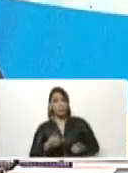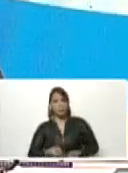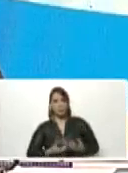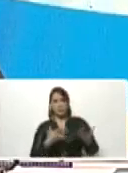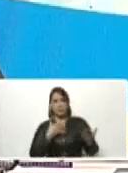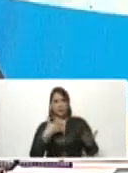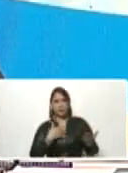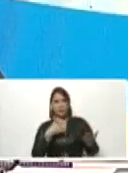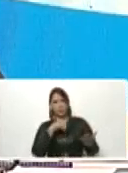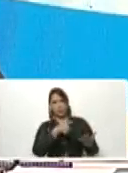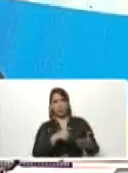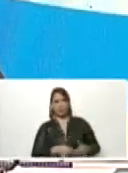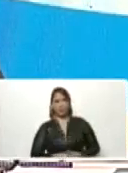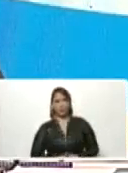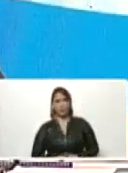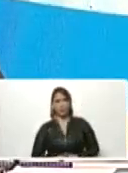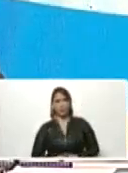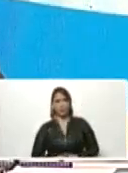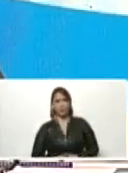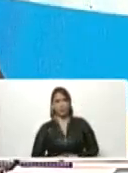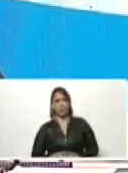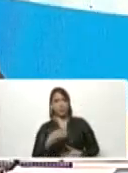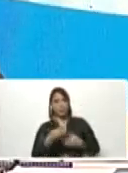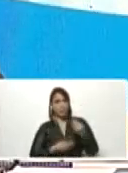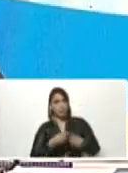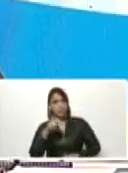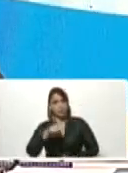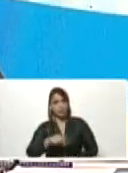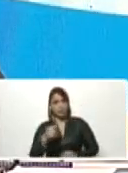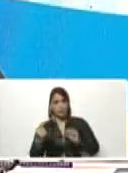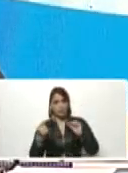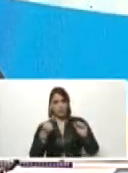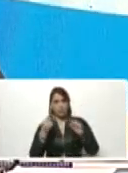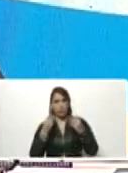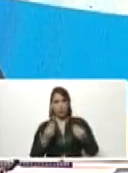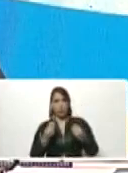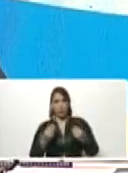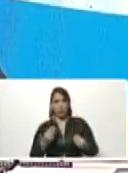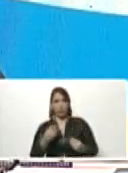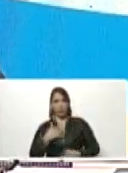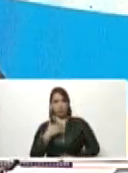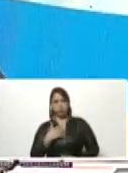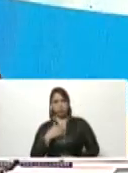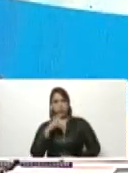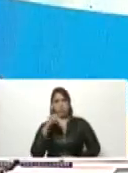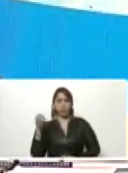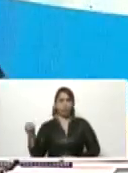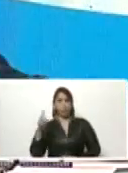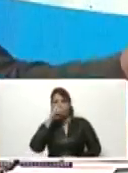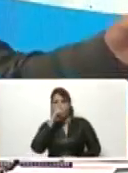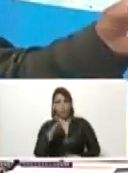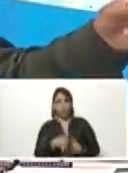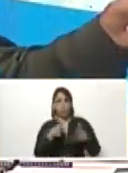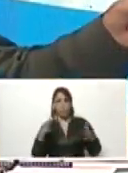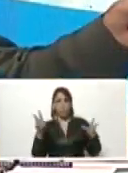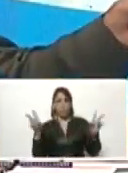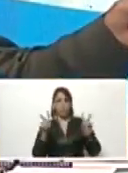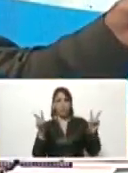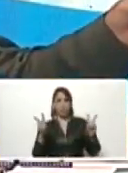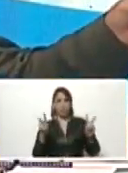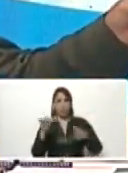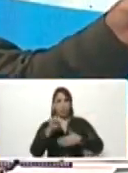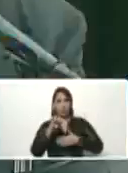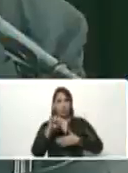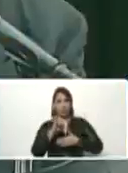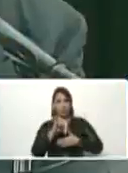tú que se ha hecho en este coloquio con motivo de los 200 años de la gran victoria suramericana de